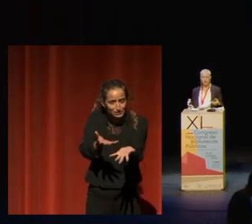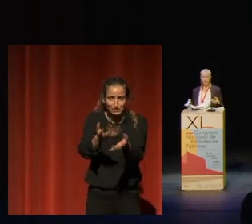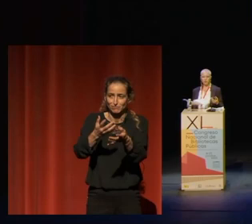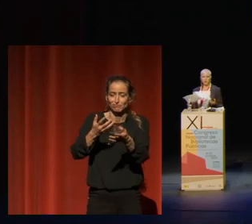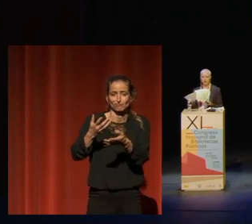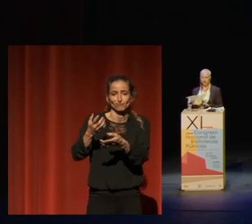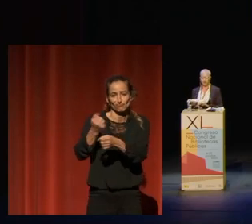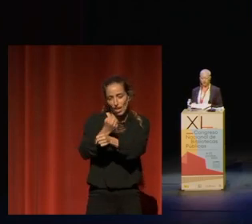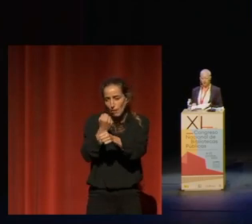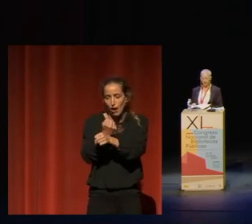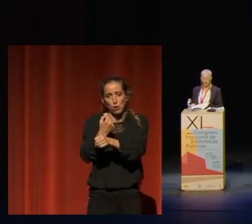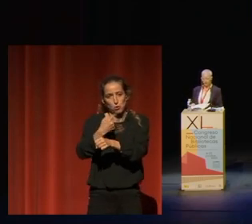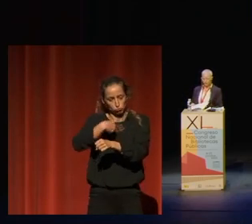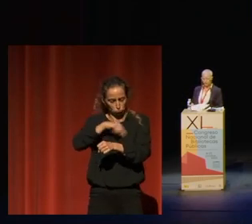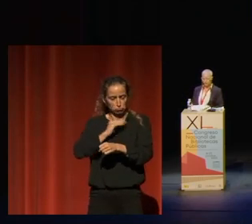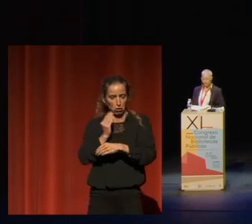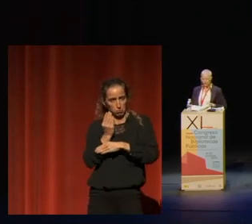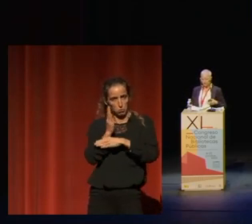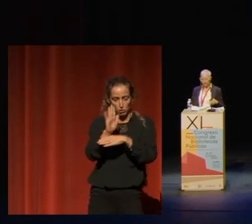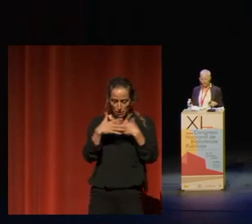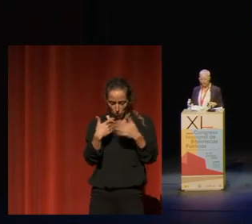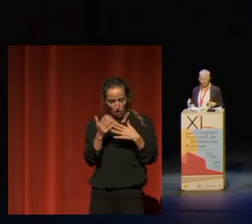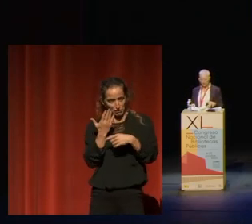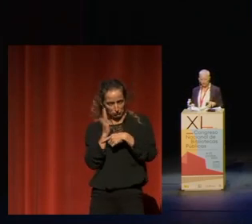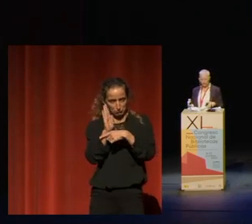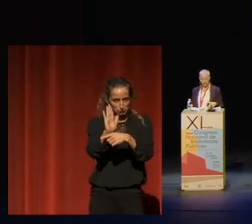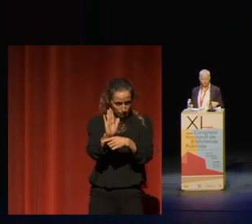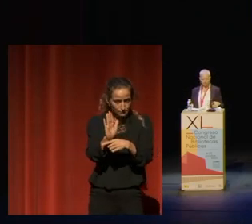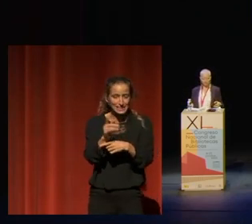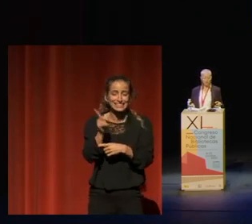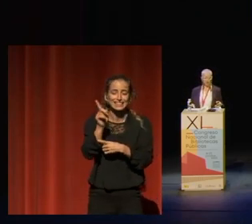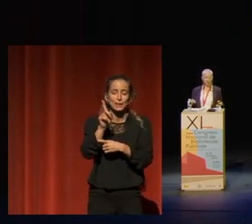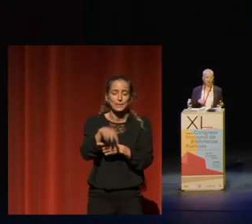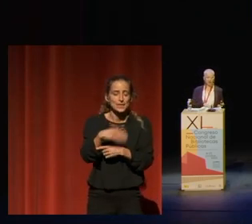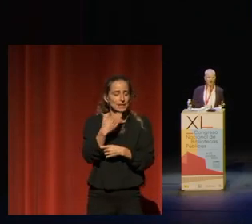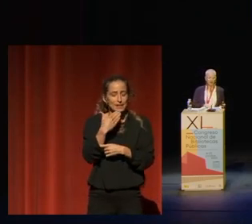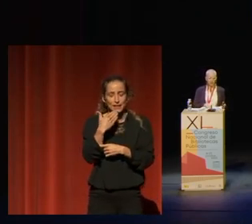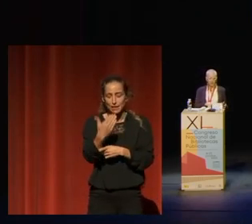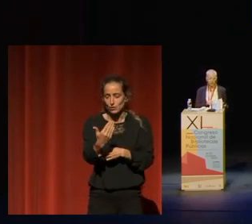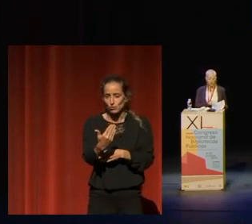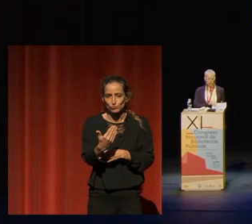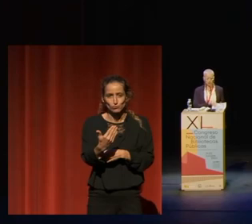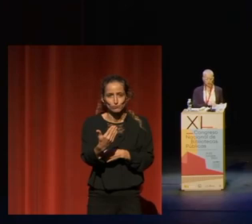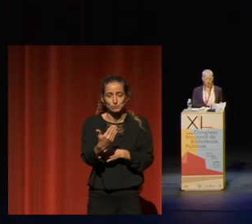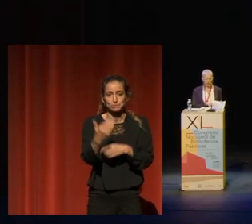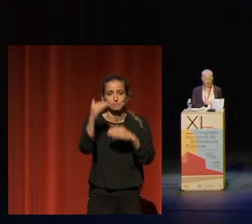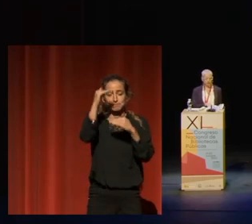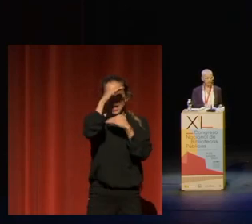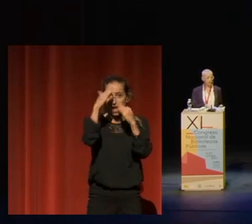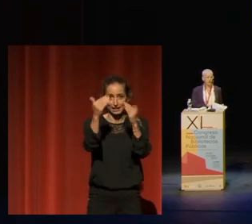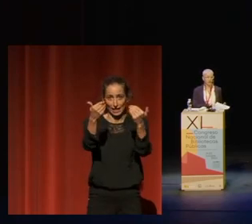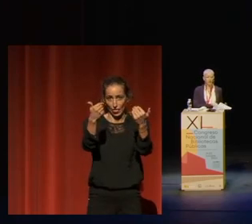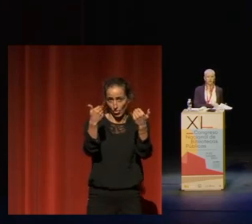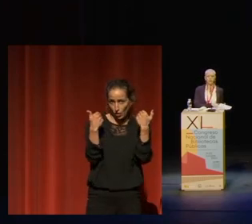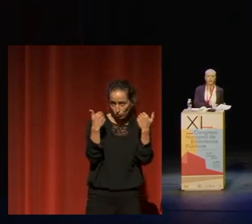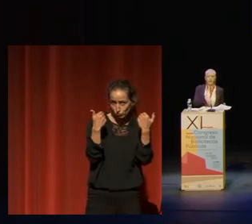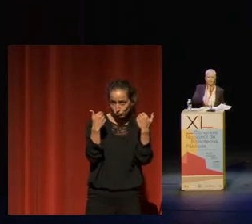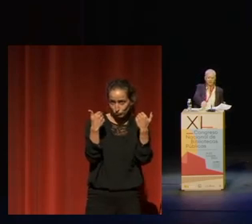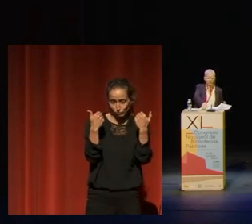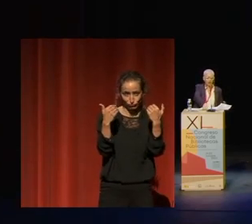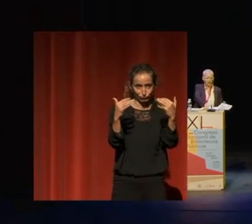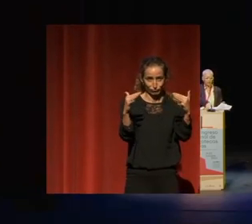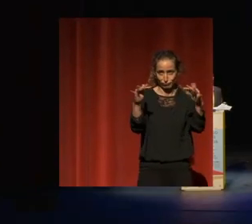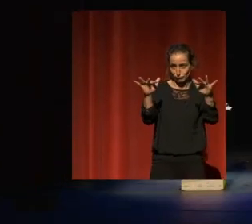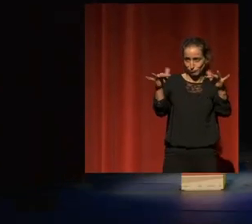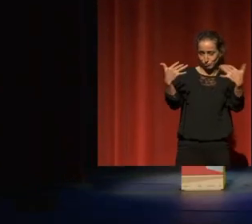realizado y agradezco mucho también la atención de todas y todas